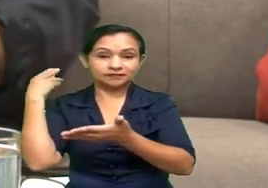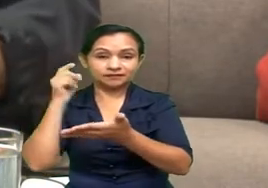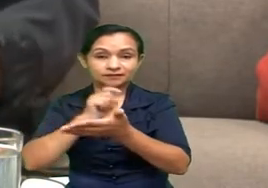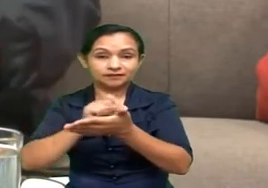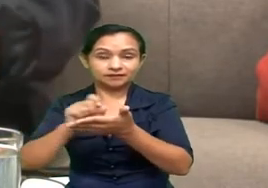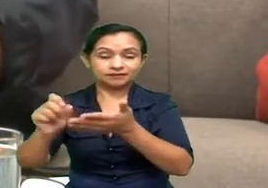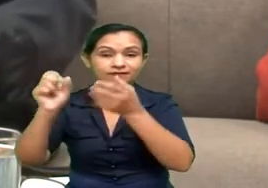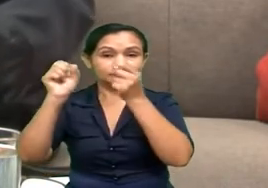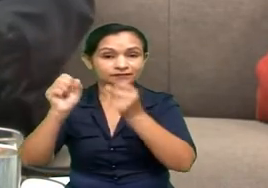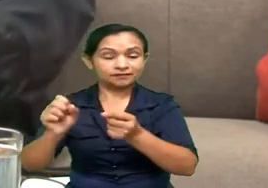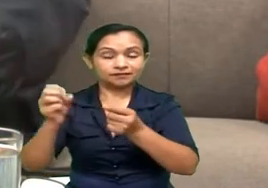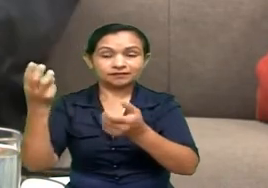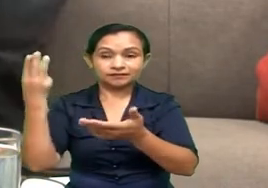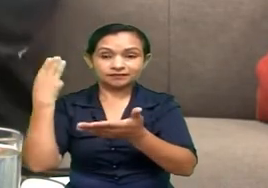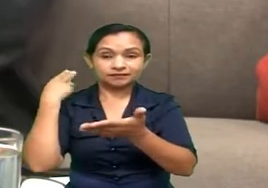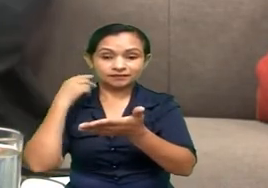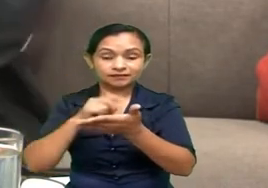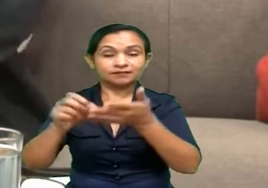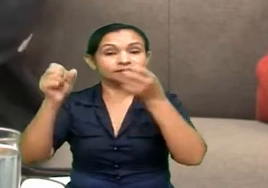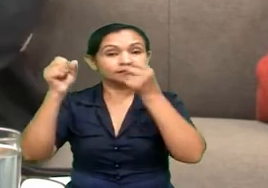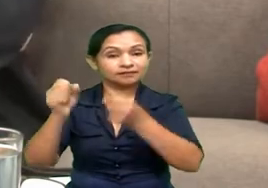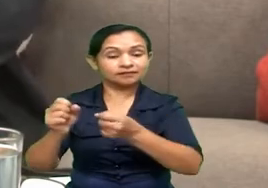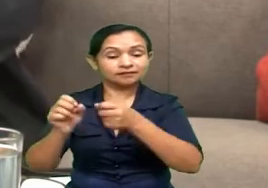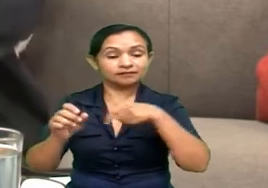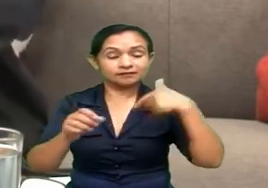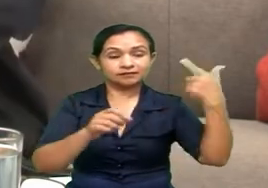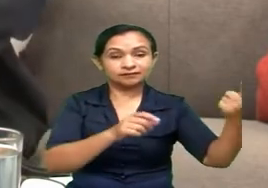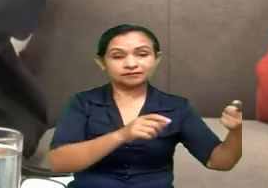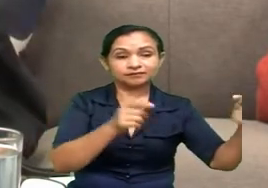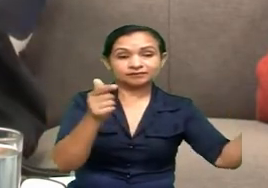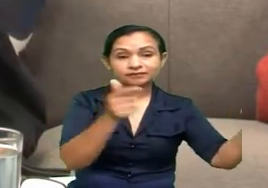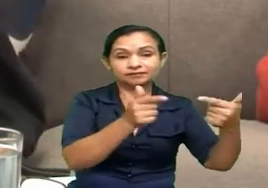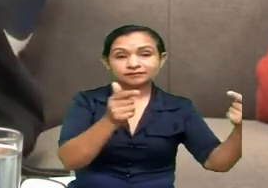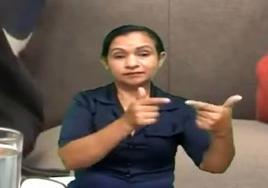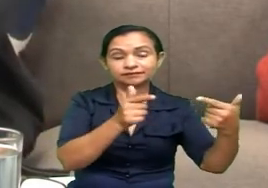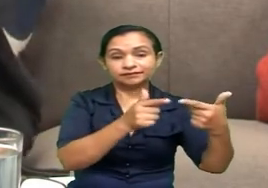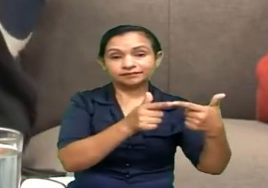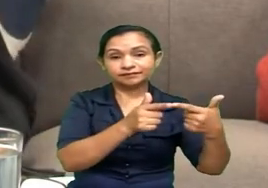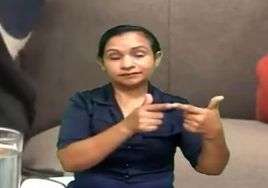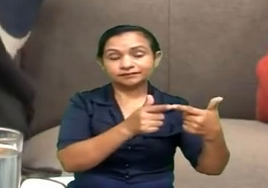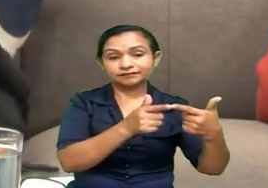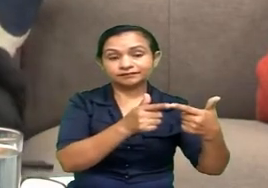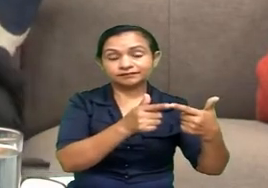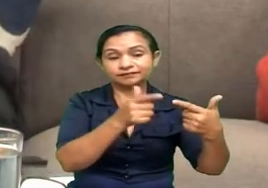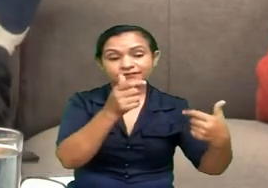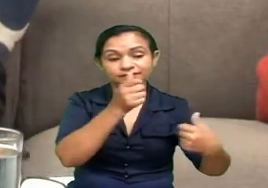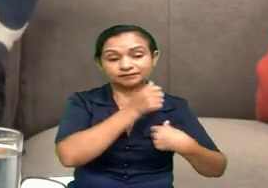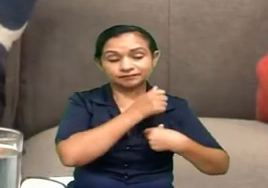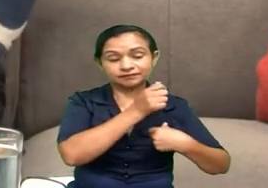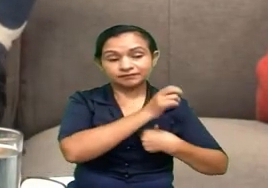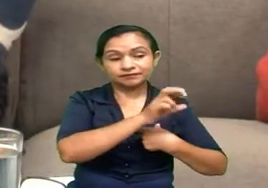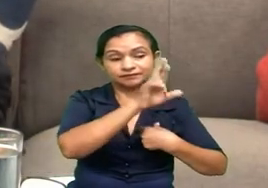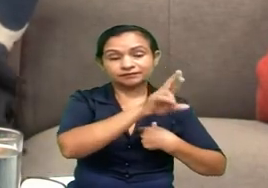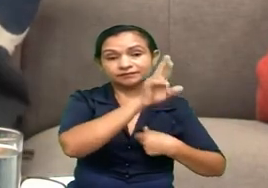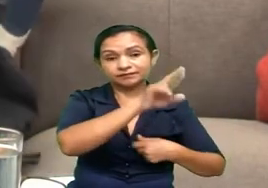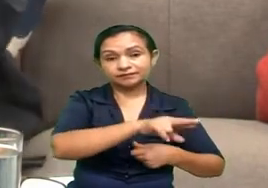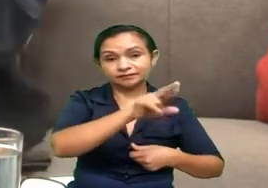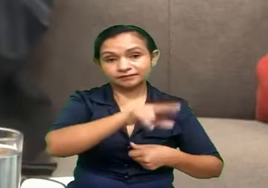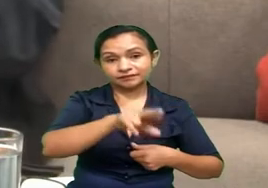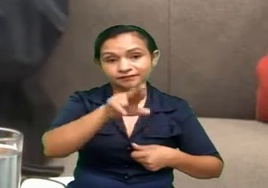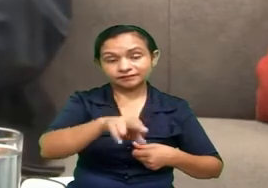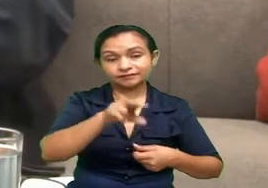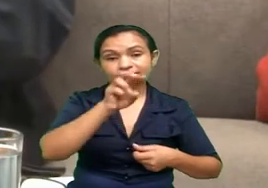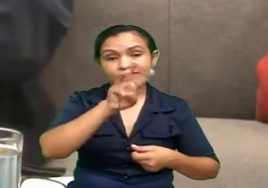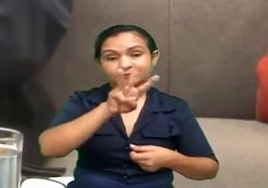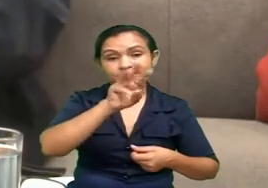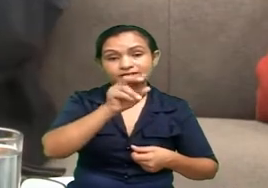Mongalo y Rubio era maestro, y el otro es, la batalla es cuando el ejército tico enfrenta en Rivas a